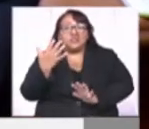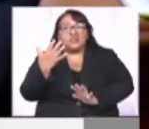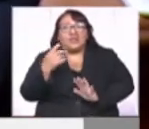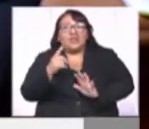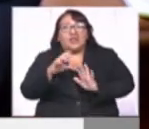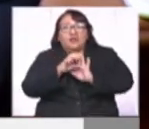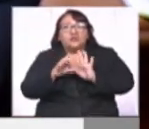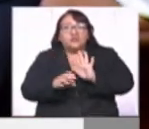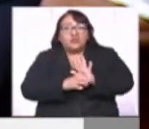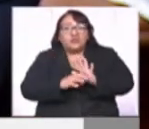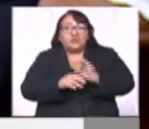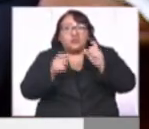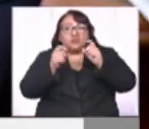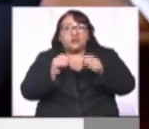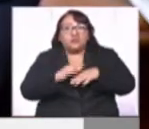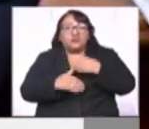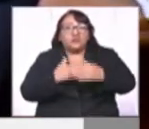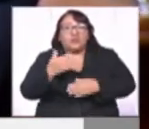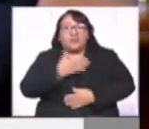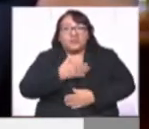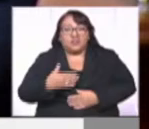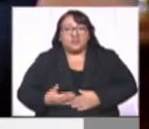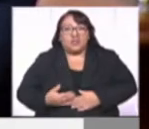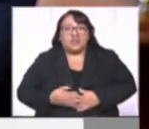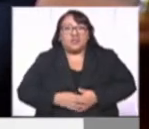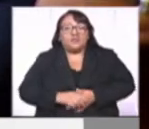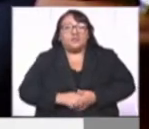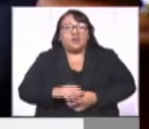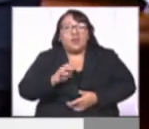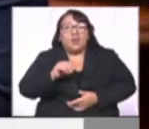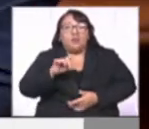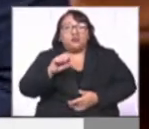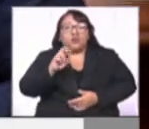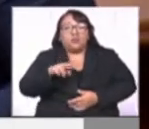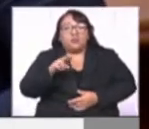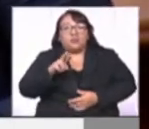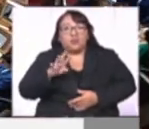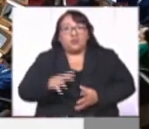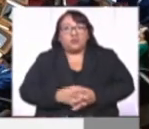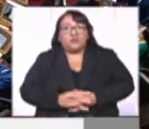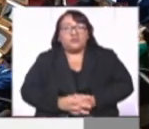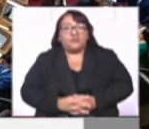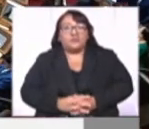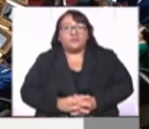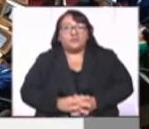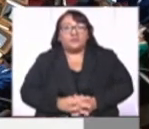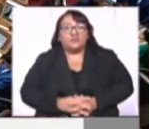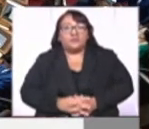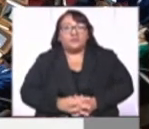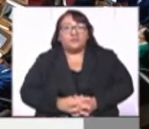la Constitución que regula la sucesión presidencial. Moción presentada el 3 de abril de 2024.